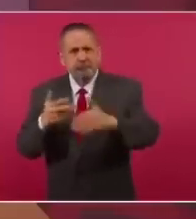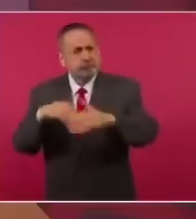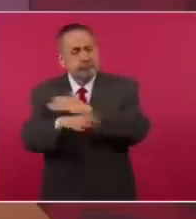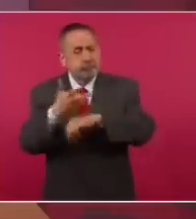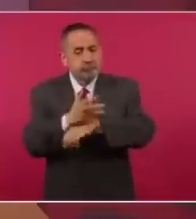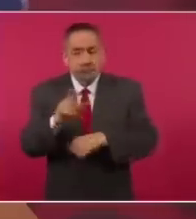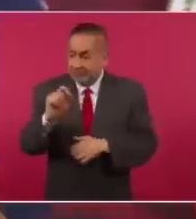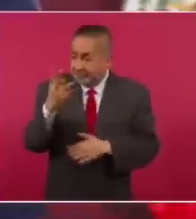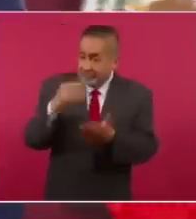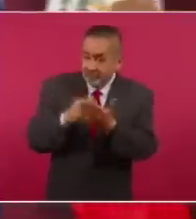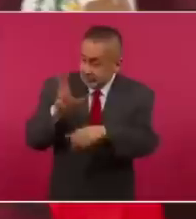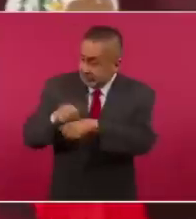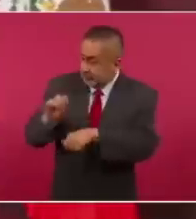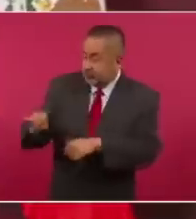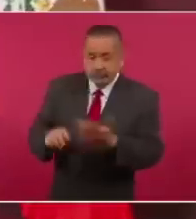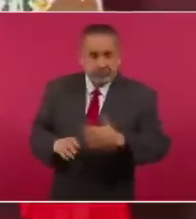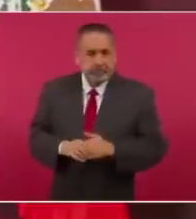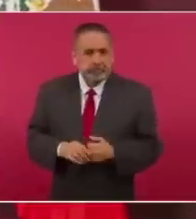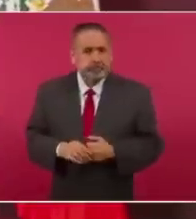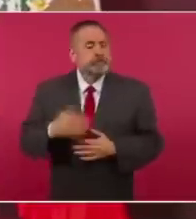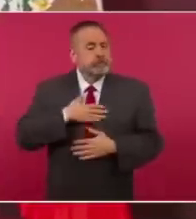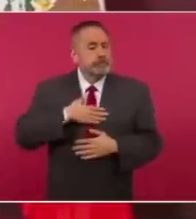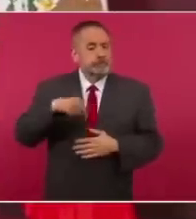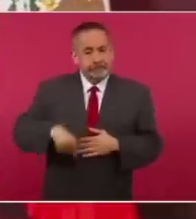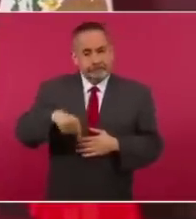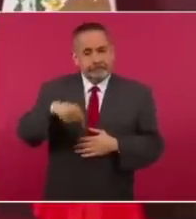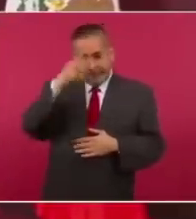Ya nosotros aquí ya